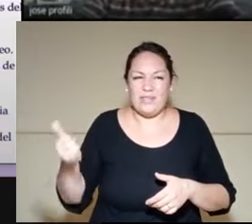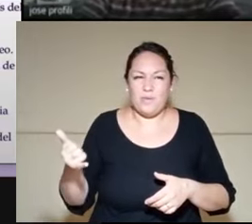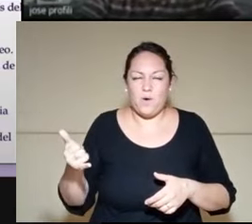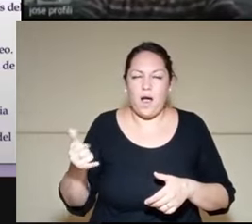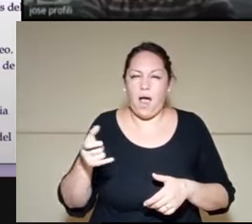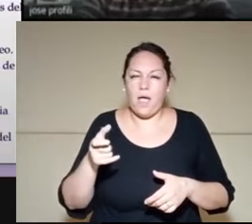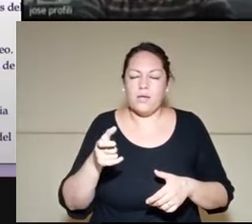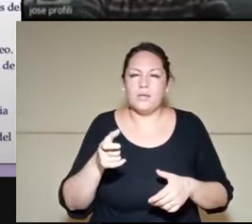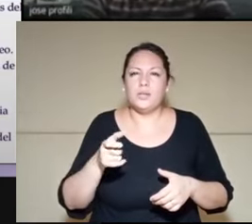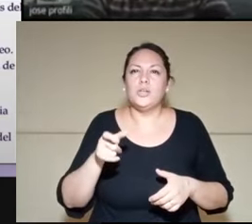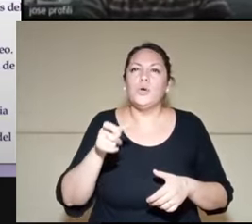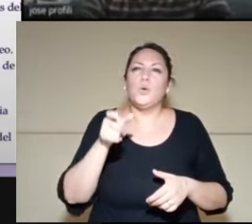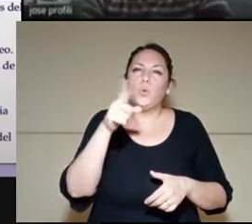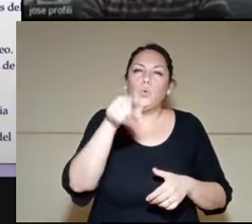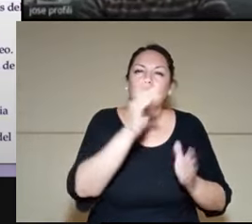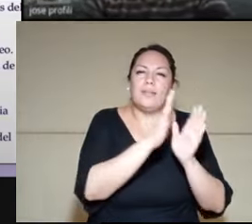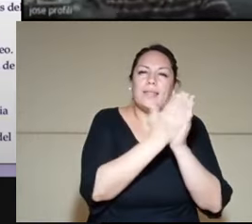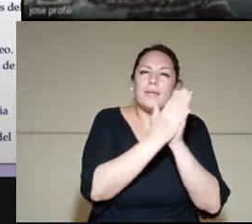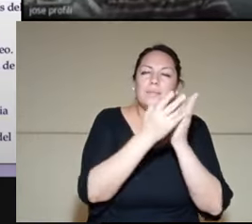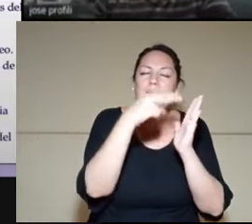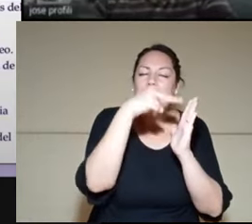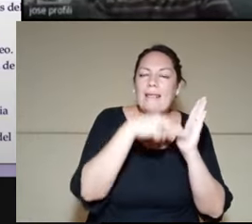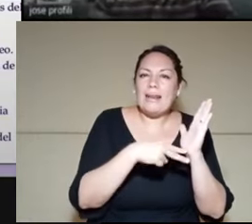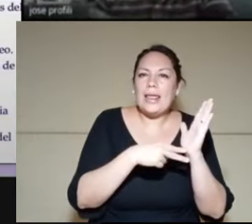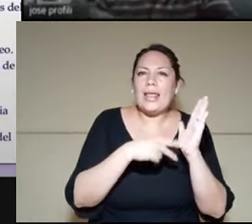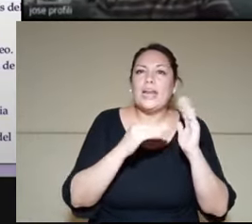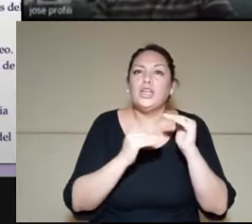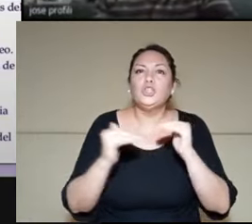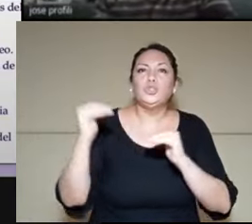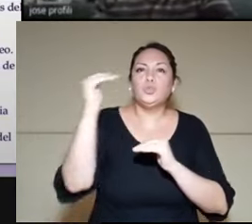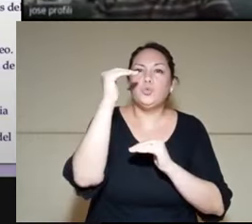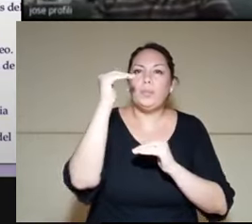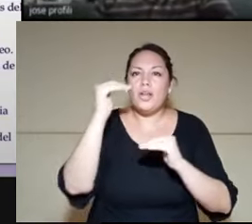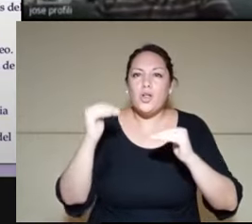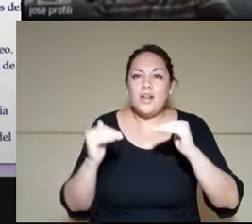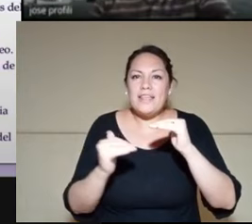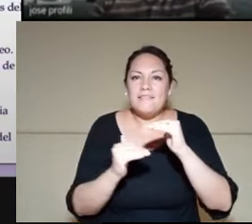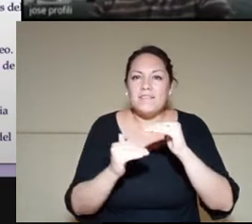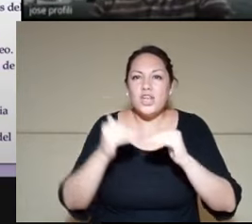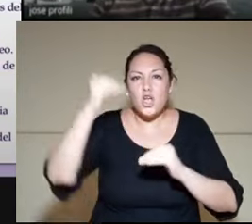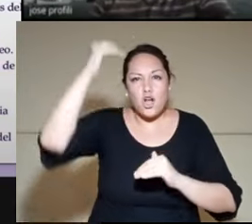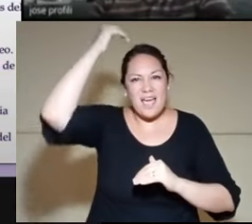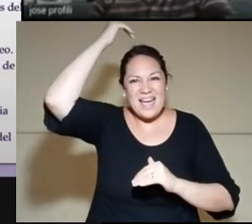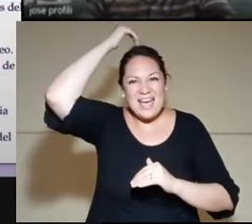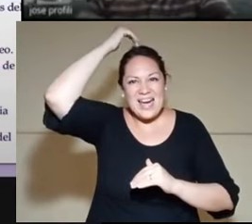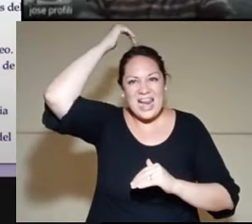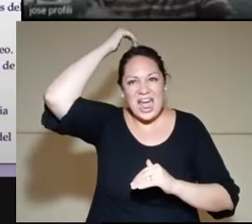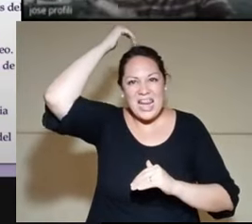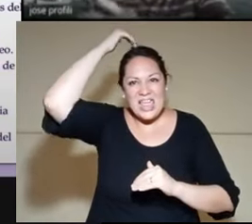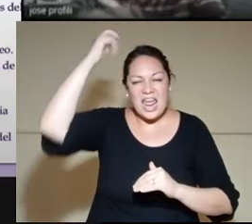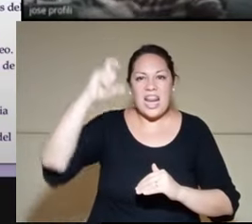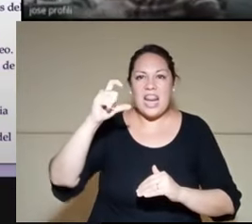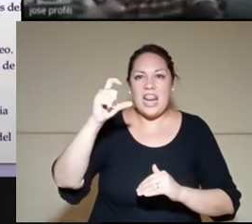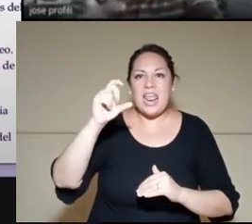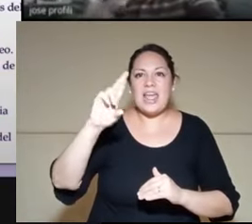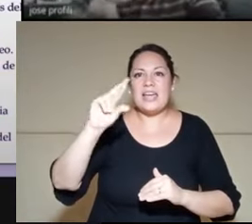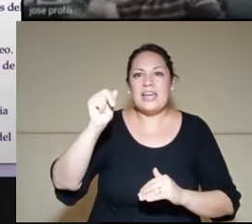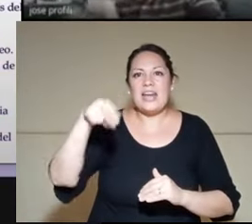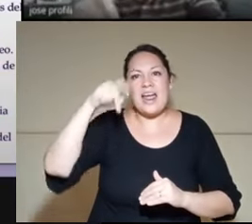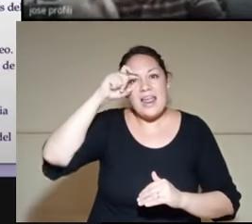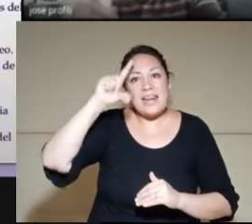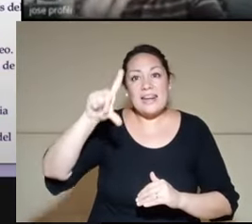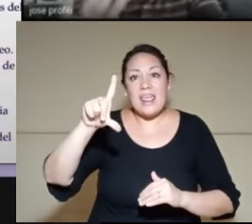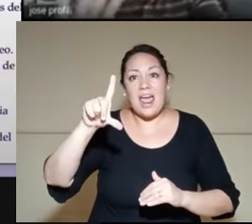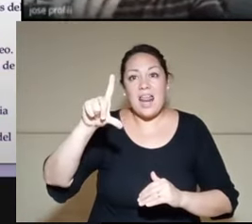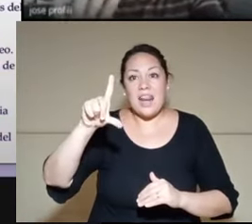cuerpo. Entonces ustedes ahora en anatomía van a empezar a escuchar mucho y a leer superior, inferior, craneal, caudal. Superior es todo lo que